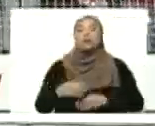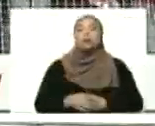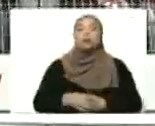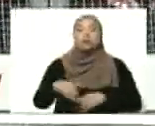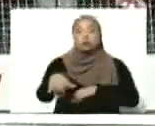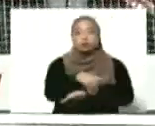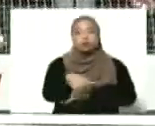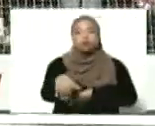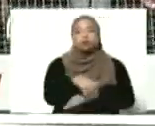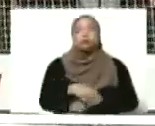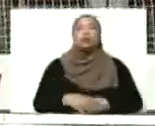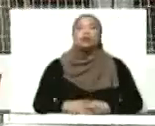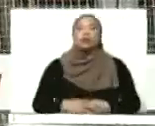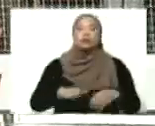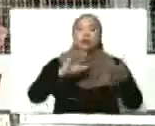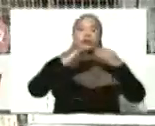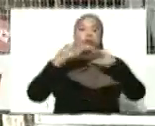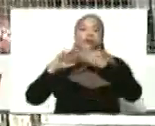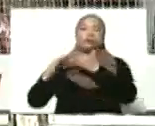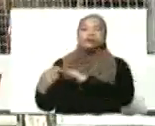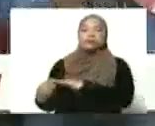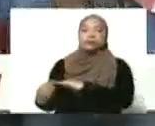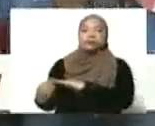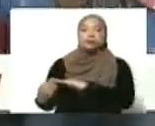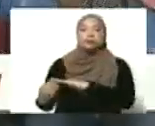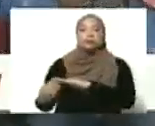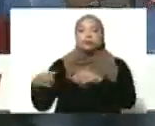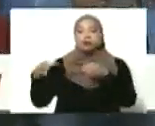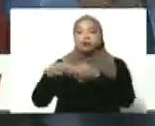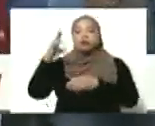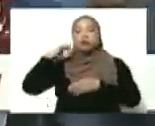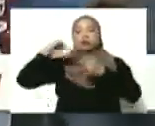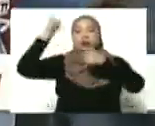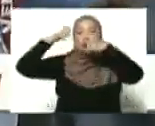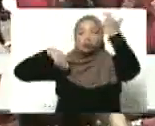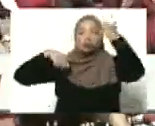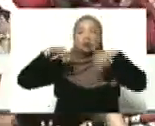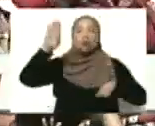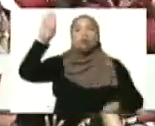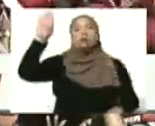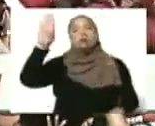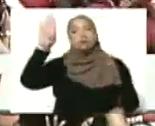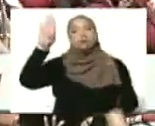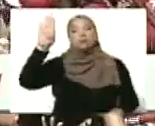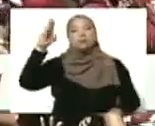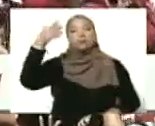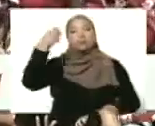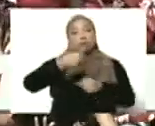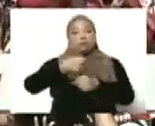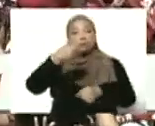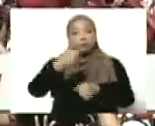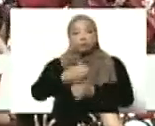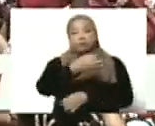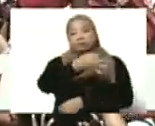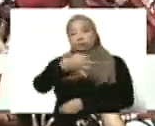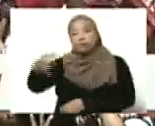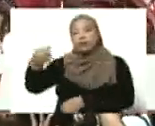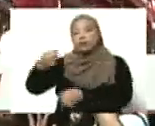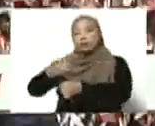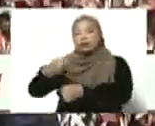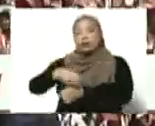calle, comunidades y UVC, juro cumplir y hacer